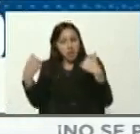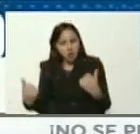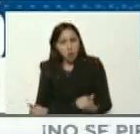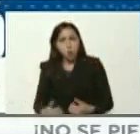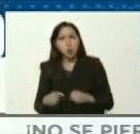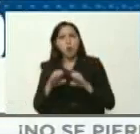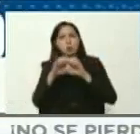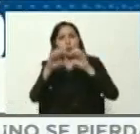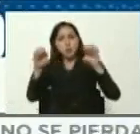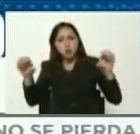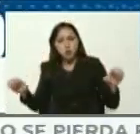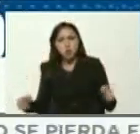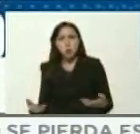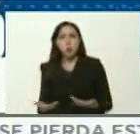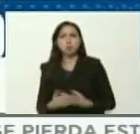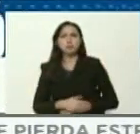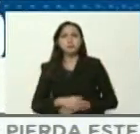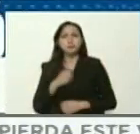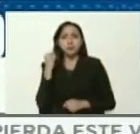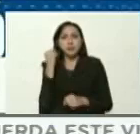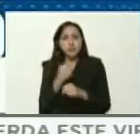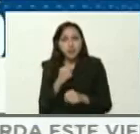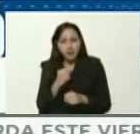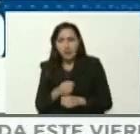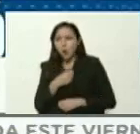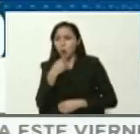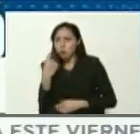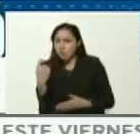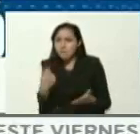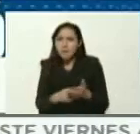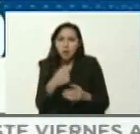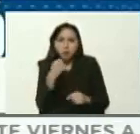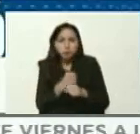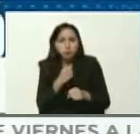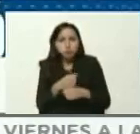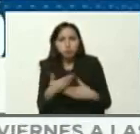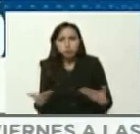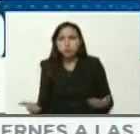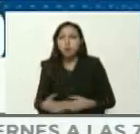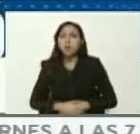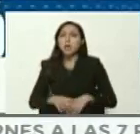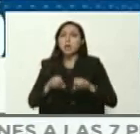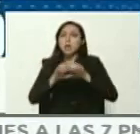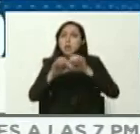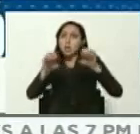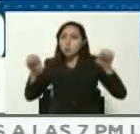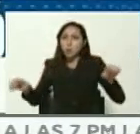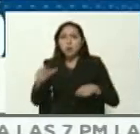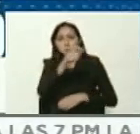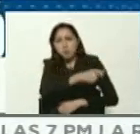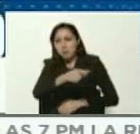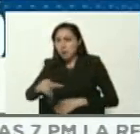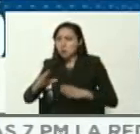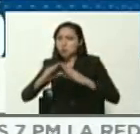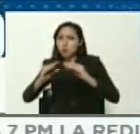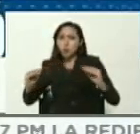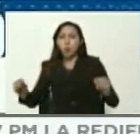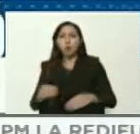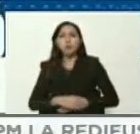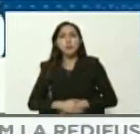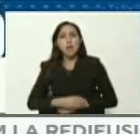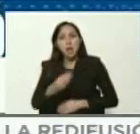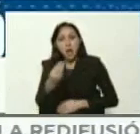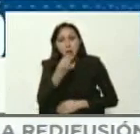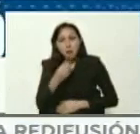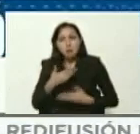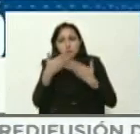educación pública, trabajo y buen ingreso, educación para todos y todas, alimentación